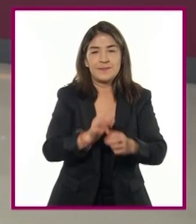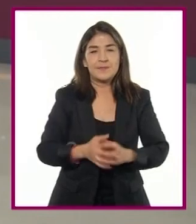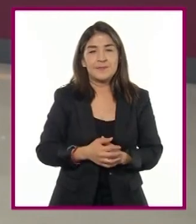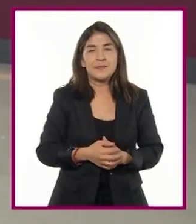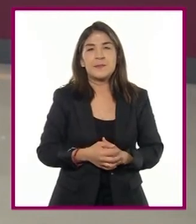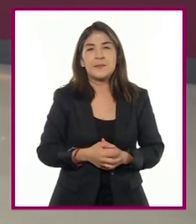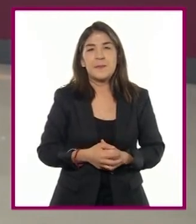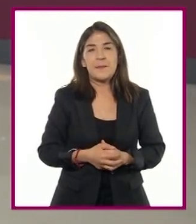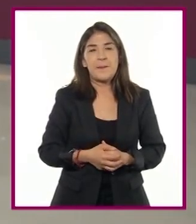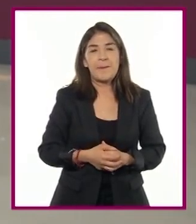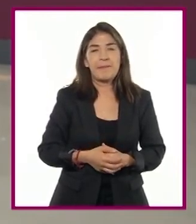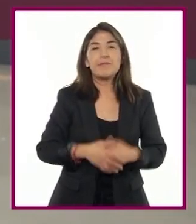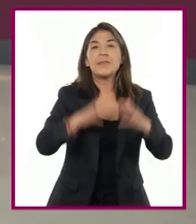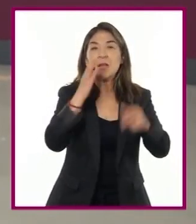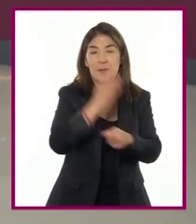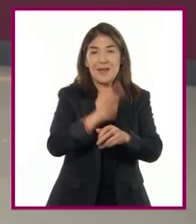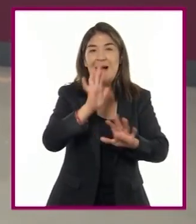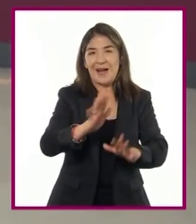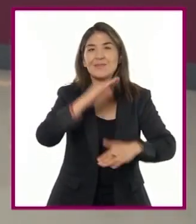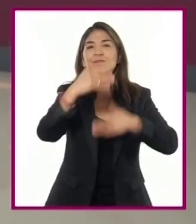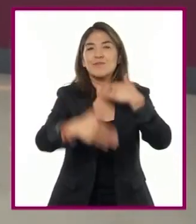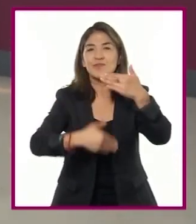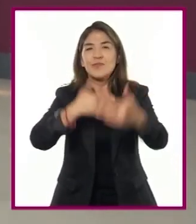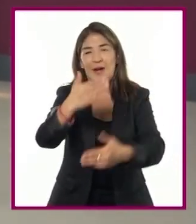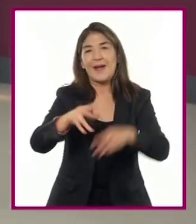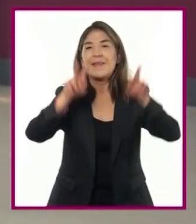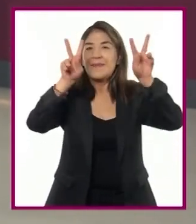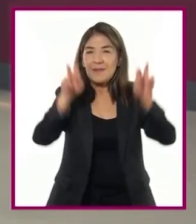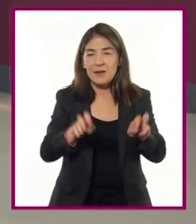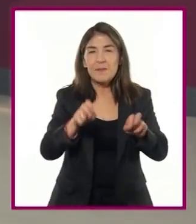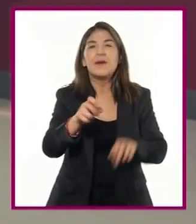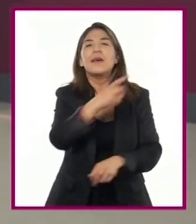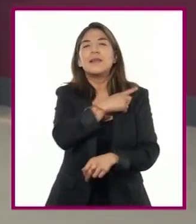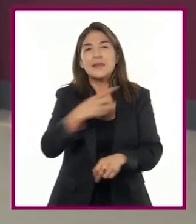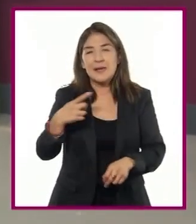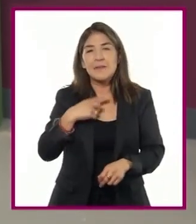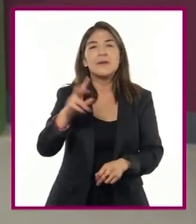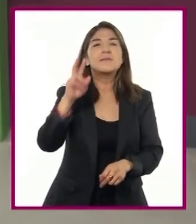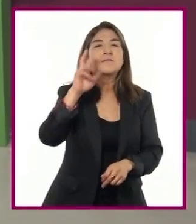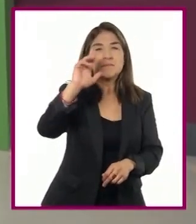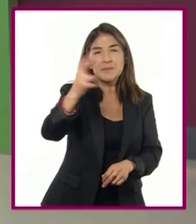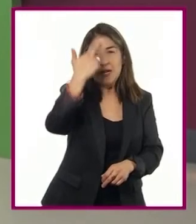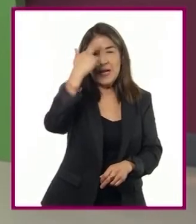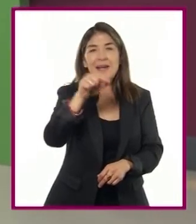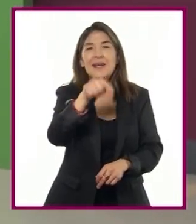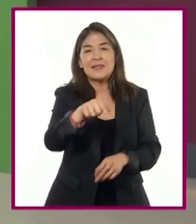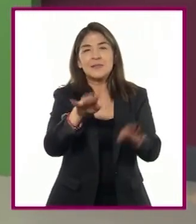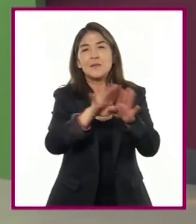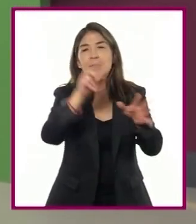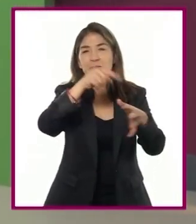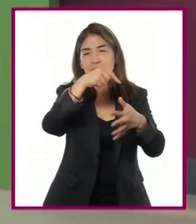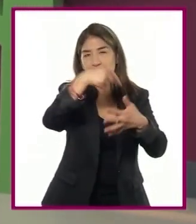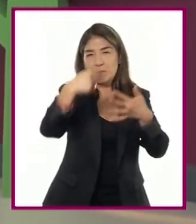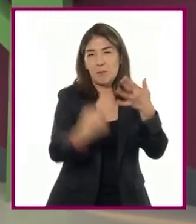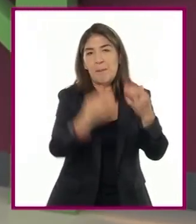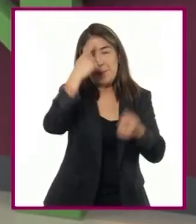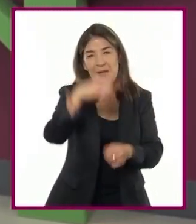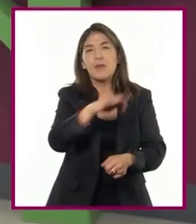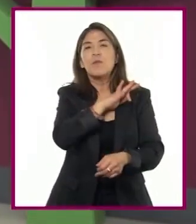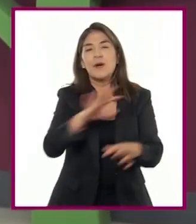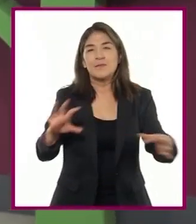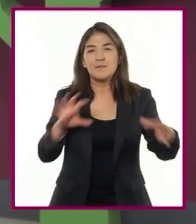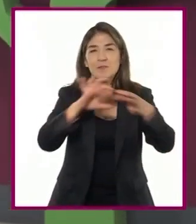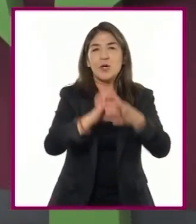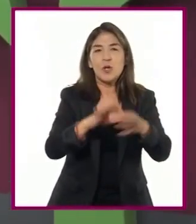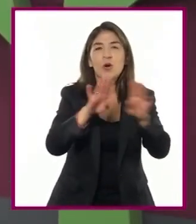Ahora que vamos avanzando un poco más en el tema, nos conviene recordar los siguientes criterios para que podamos construir relaciones